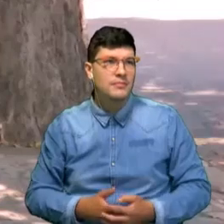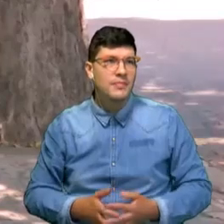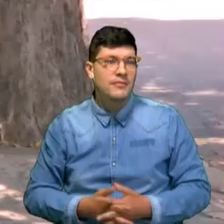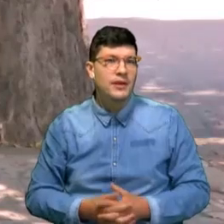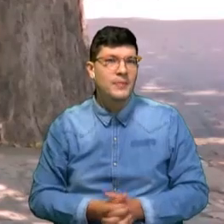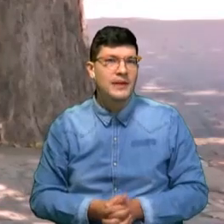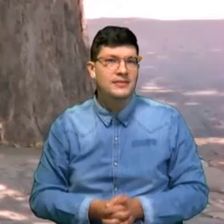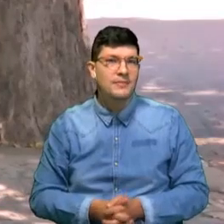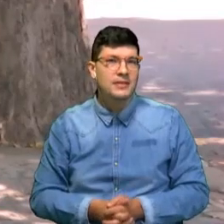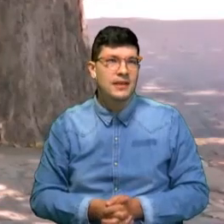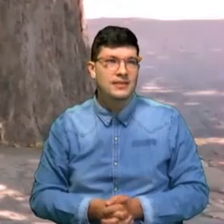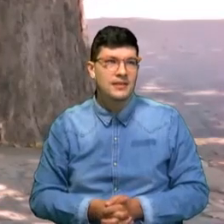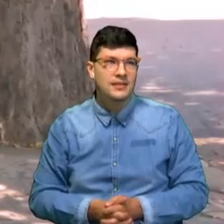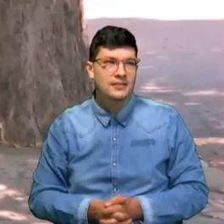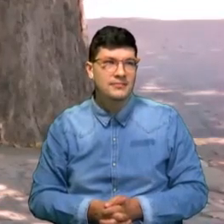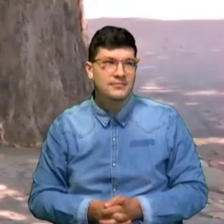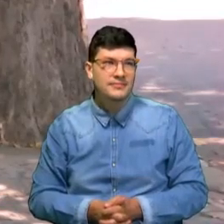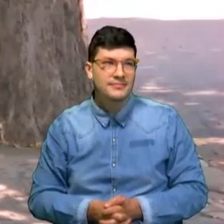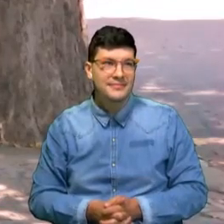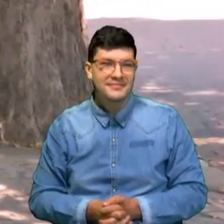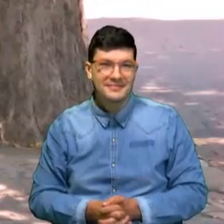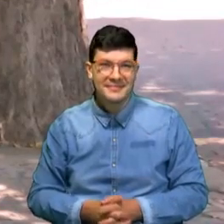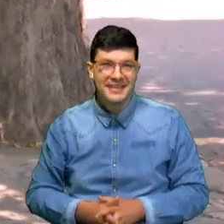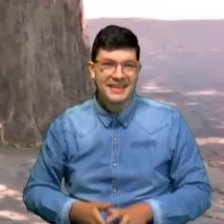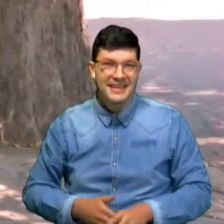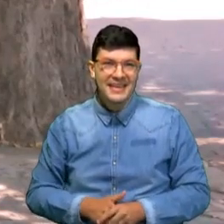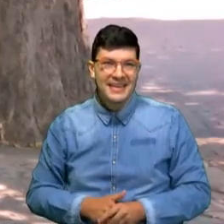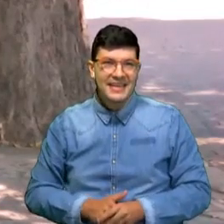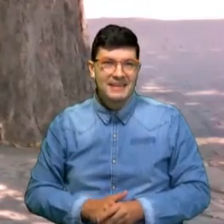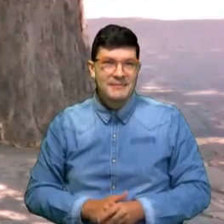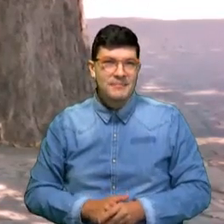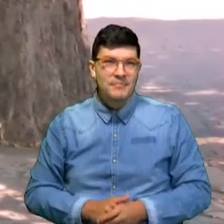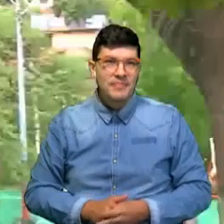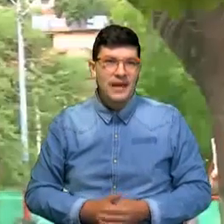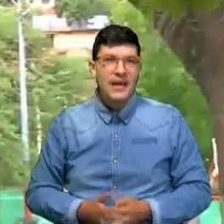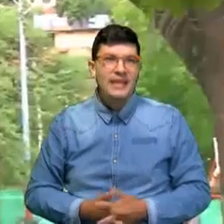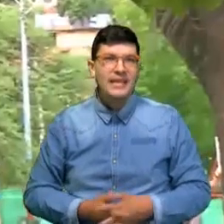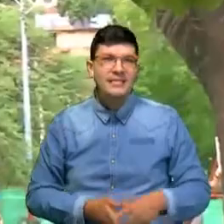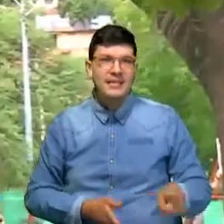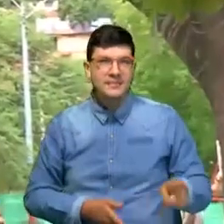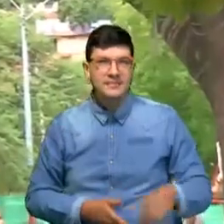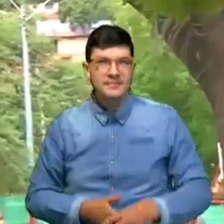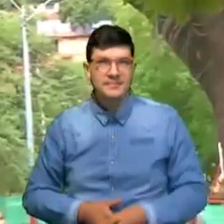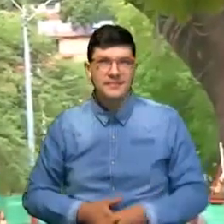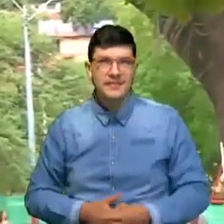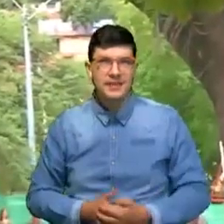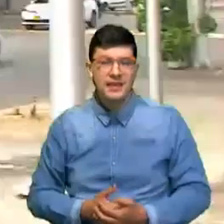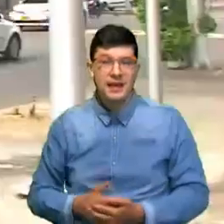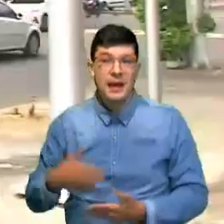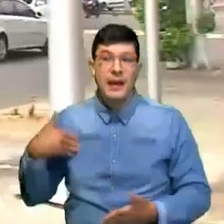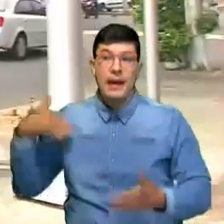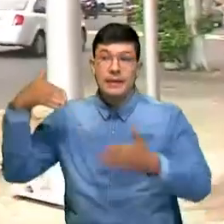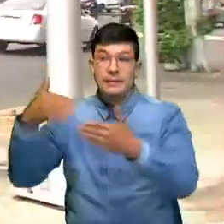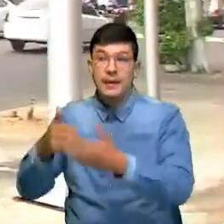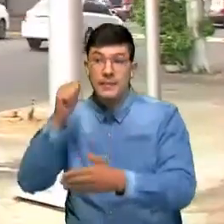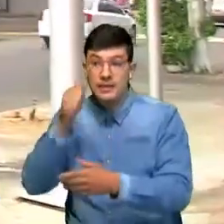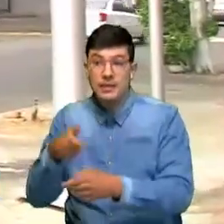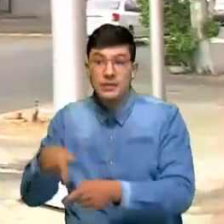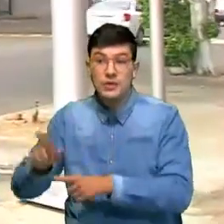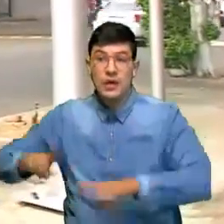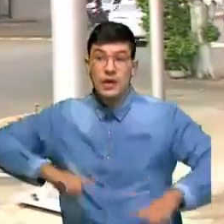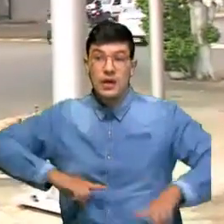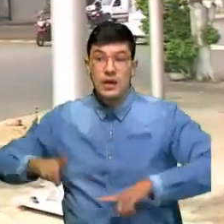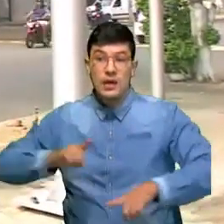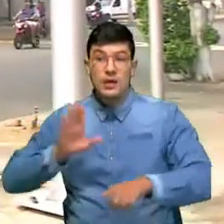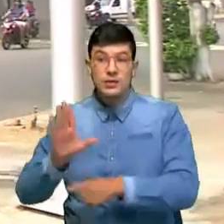del fallo porque según ellos tiene vacíos jurídicos. Hasta mañana tiene la administración municipal para